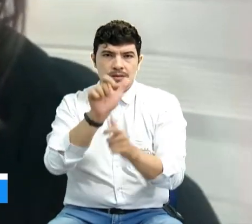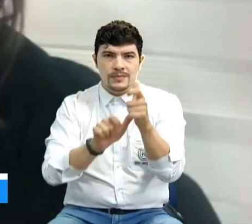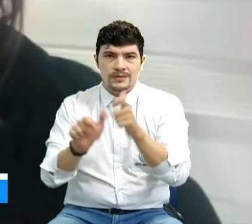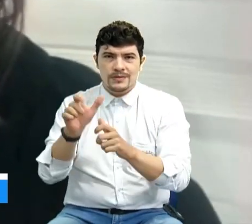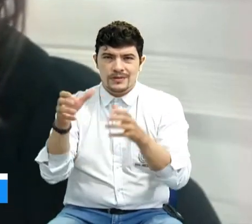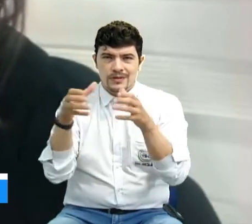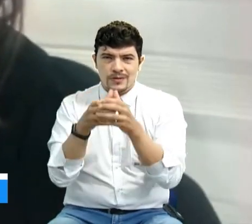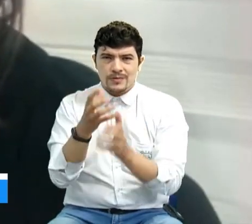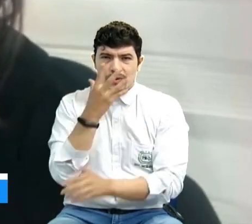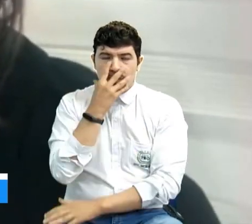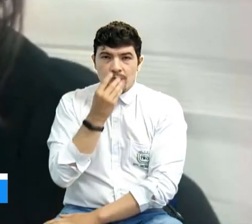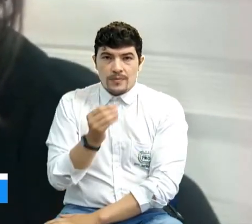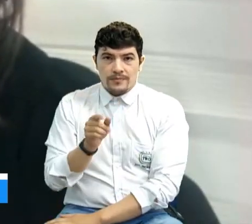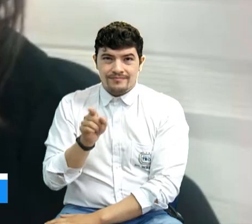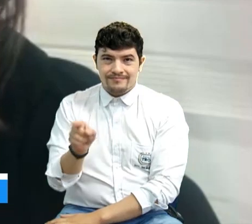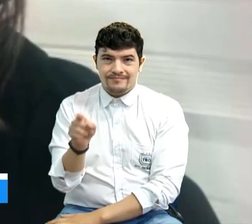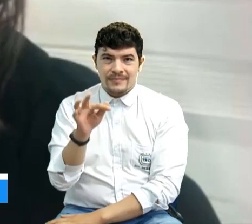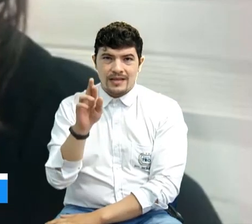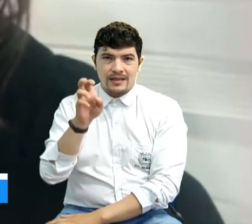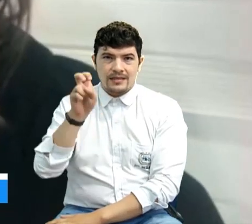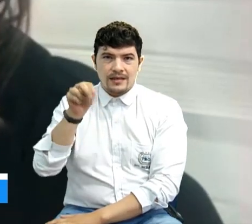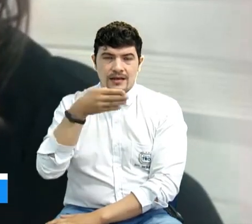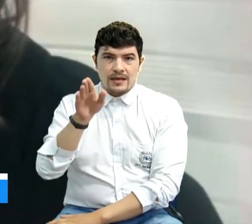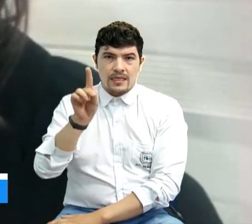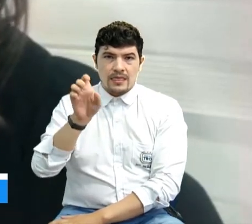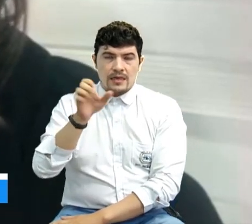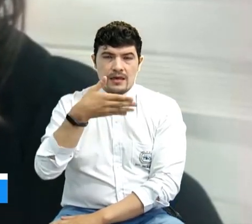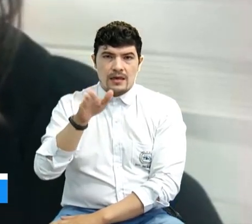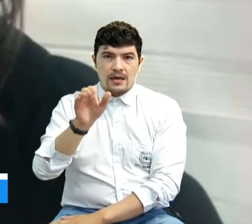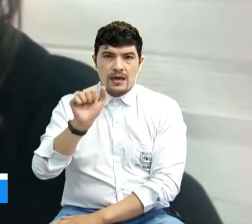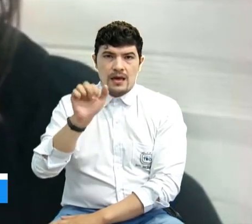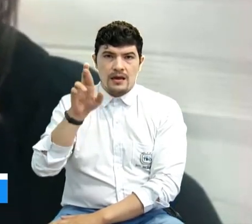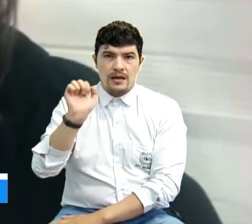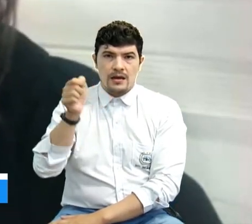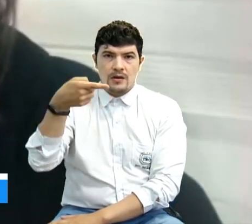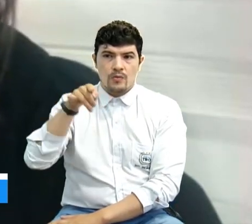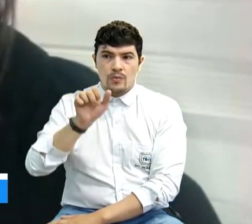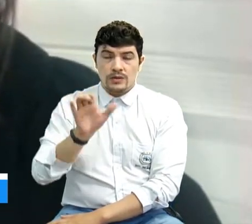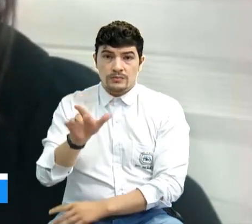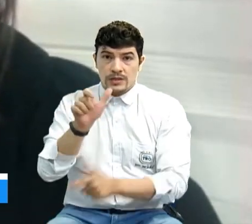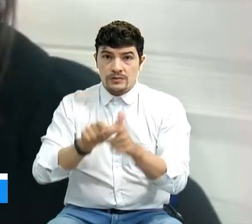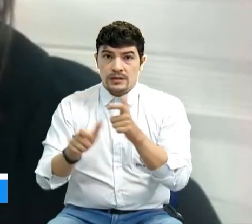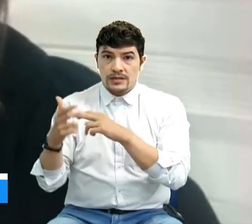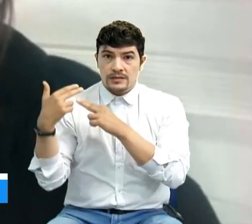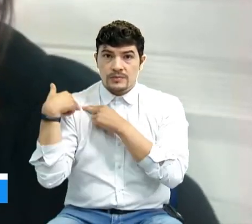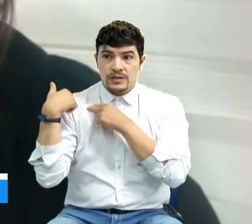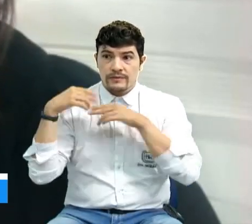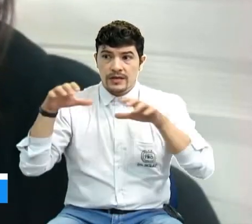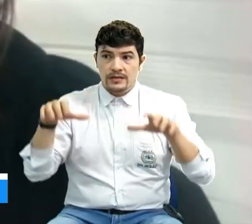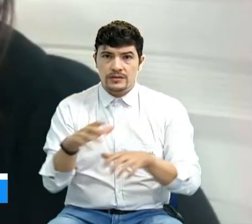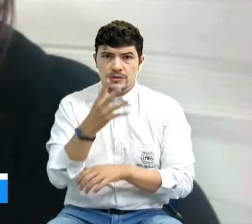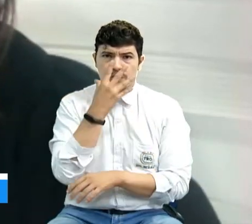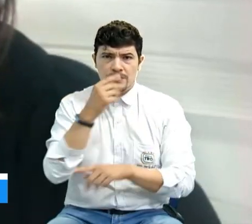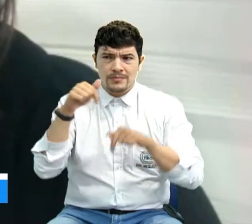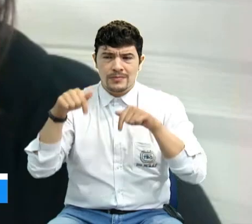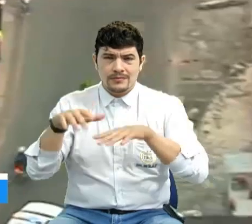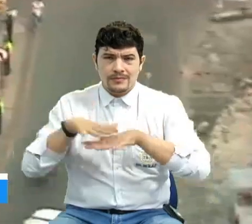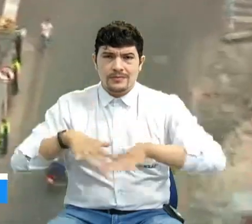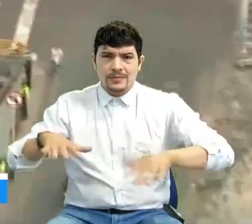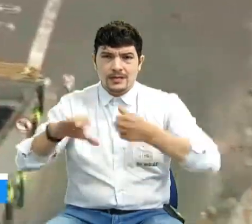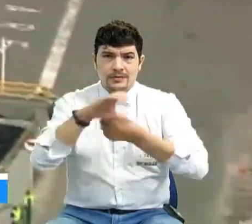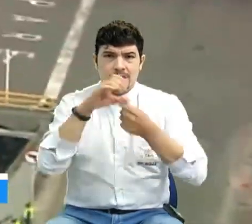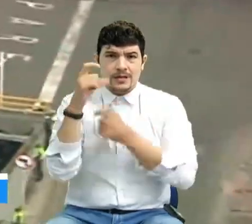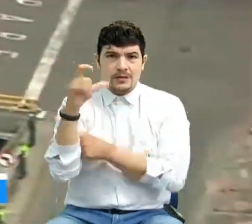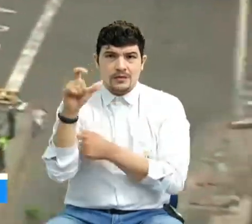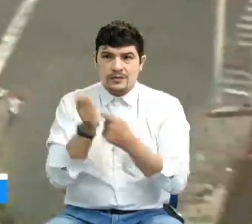de la banda delincuencial conocida como el Tren de Aragua, quienes se les atribuyen múltiples delitos cometidos en Cúcuta y la zona de frontera. En